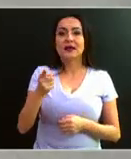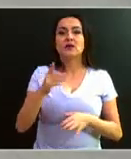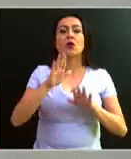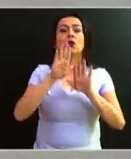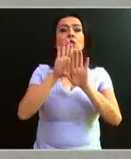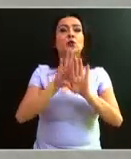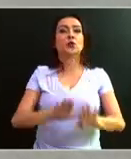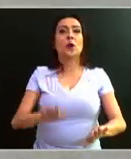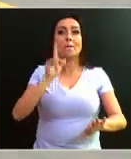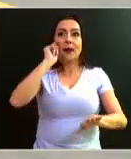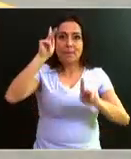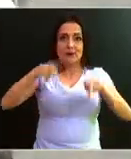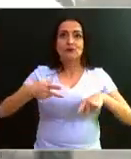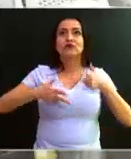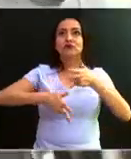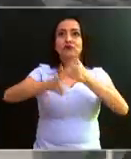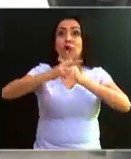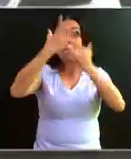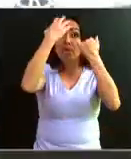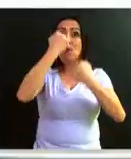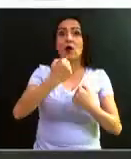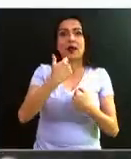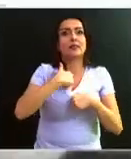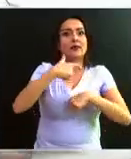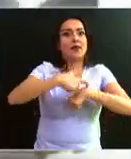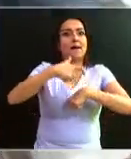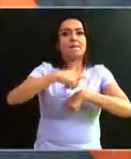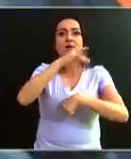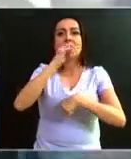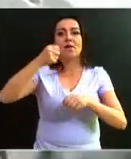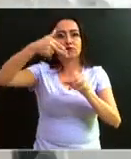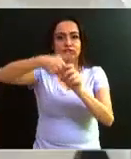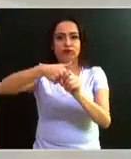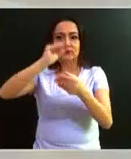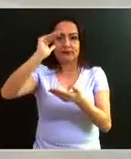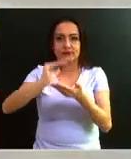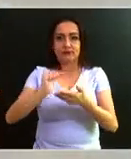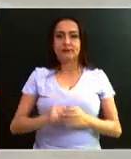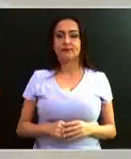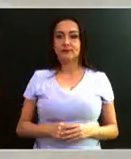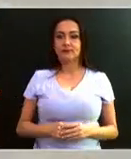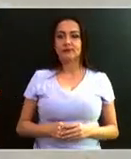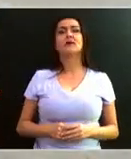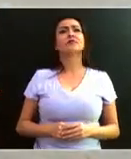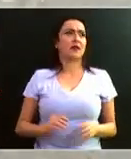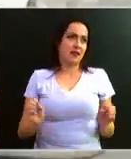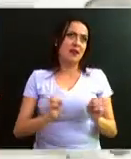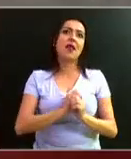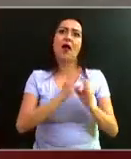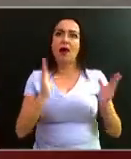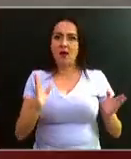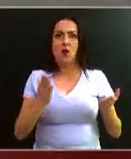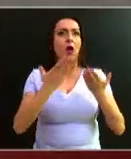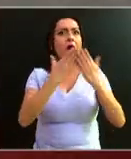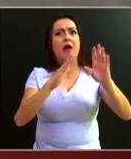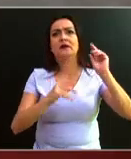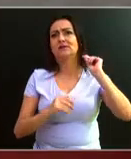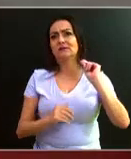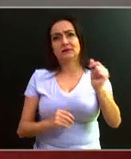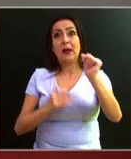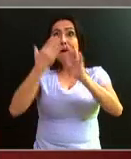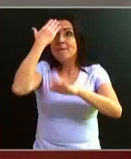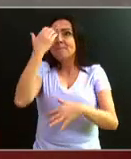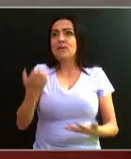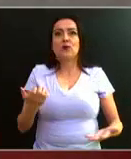alivio para el tránsito, ya que ahorran tiempo y combustible. Ah, claro, que la abran inmediatamente